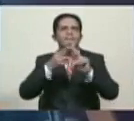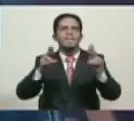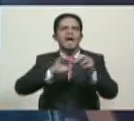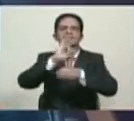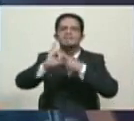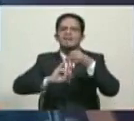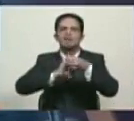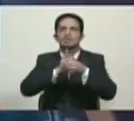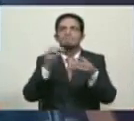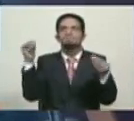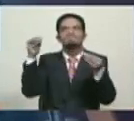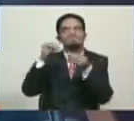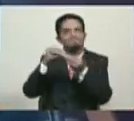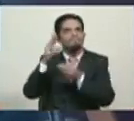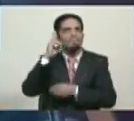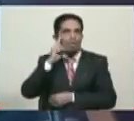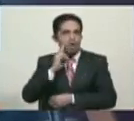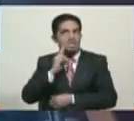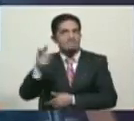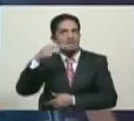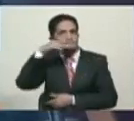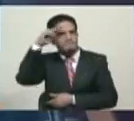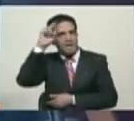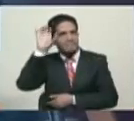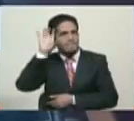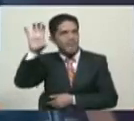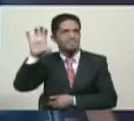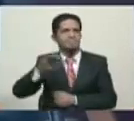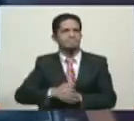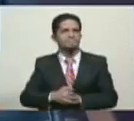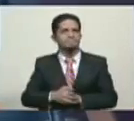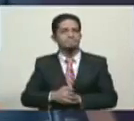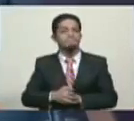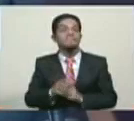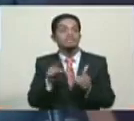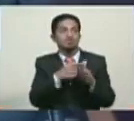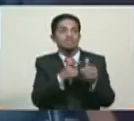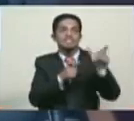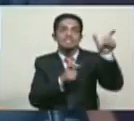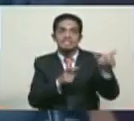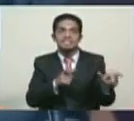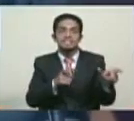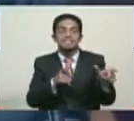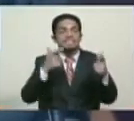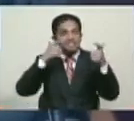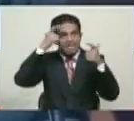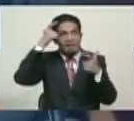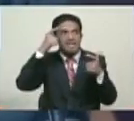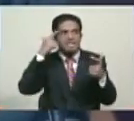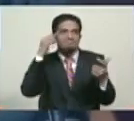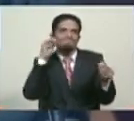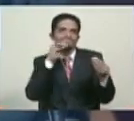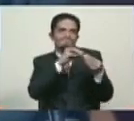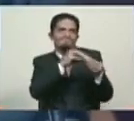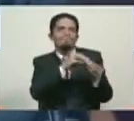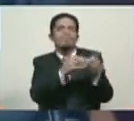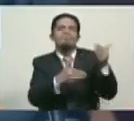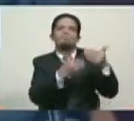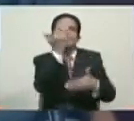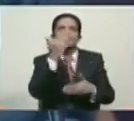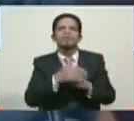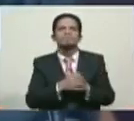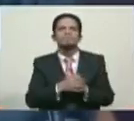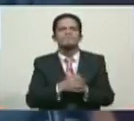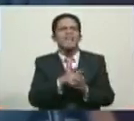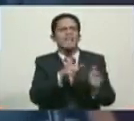la doctrina de Simón Bolívar, padre de la patria grande. Por eso Hugo Chávez es una razón de fondo. No solo visualizó las